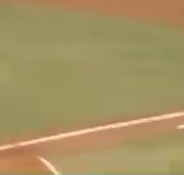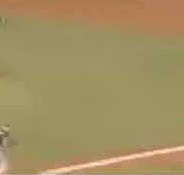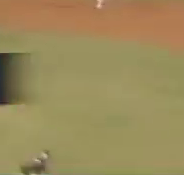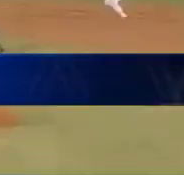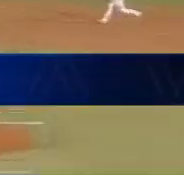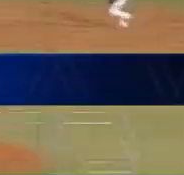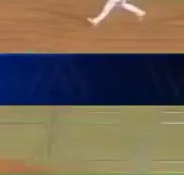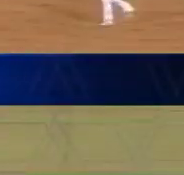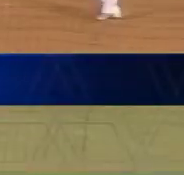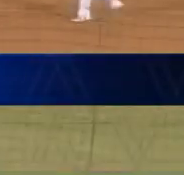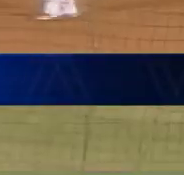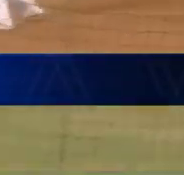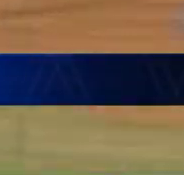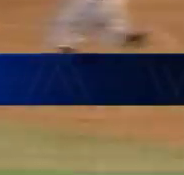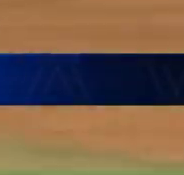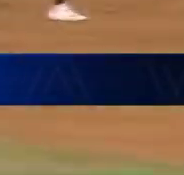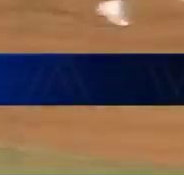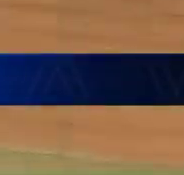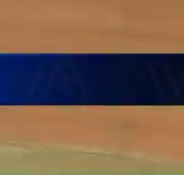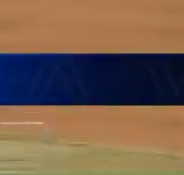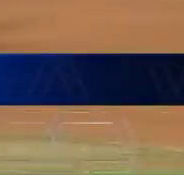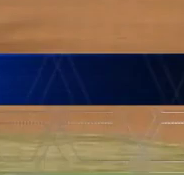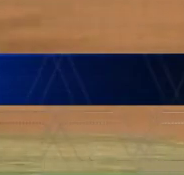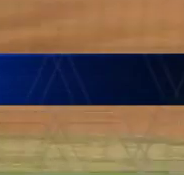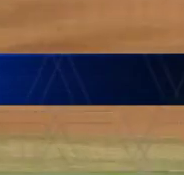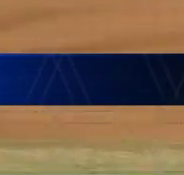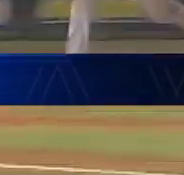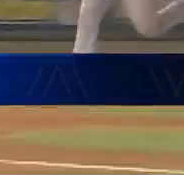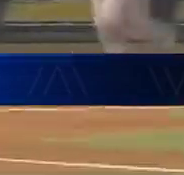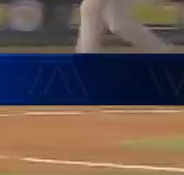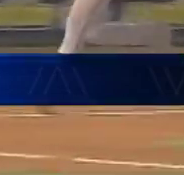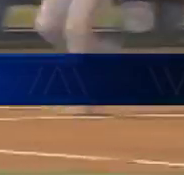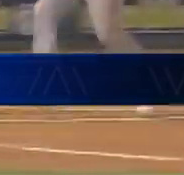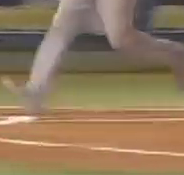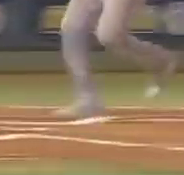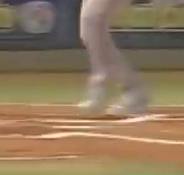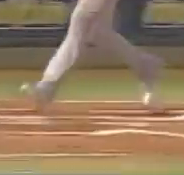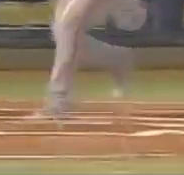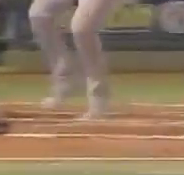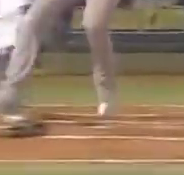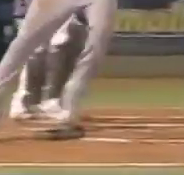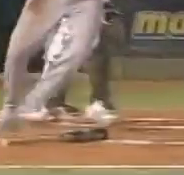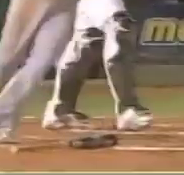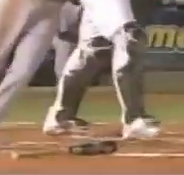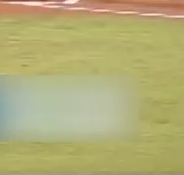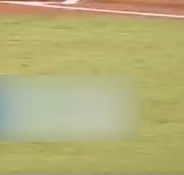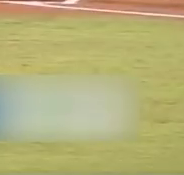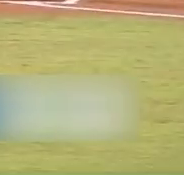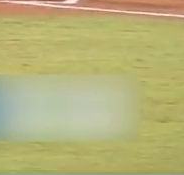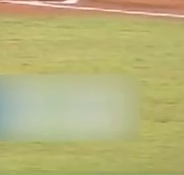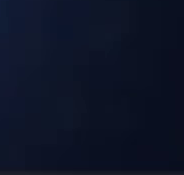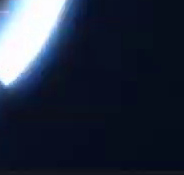Se hundió el barco. Magallanes, segundo equipo eliminado del béisbol venezolano.